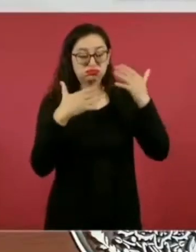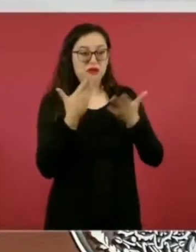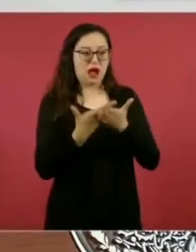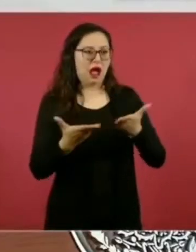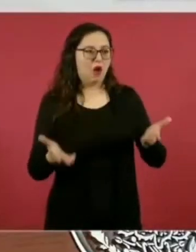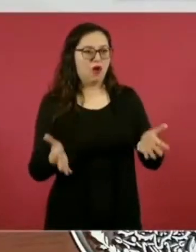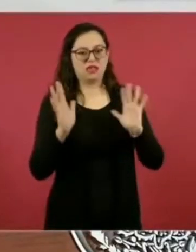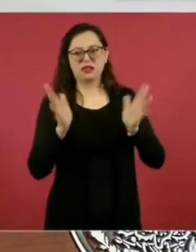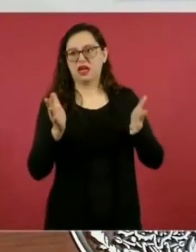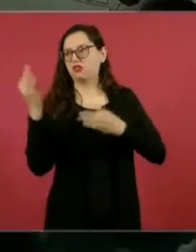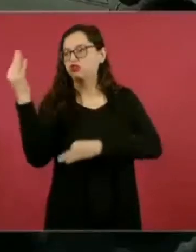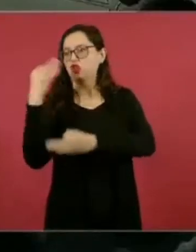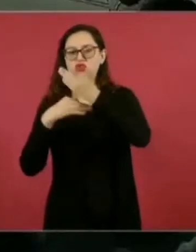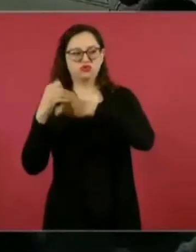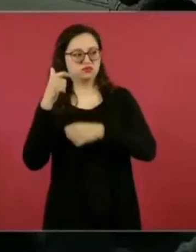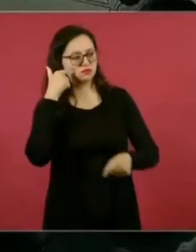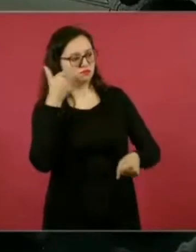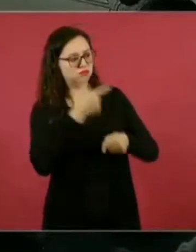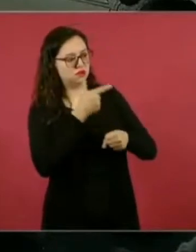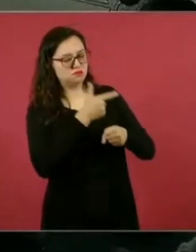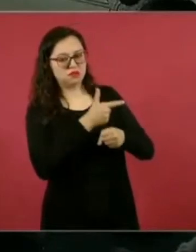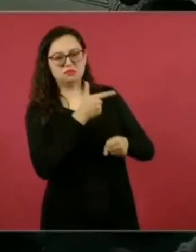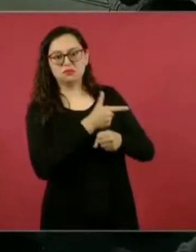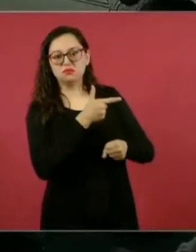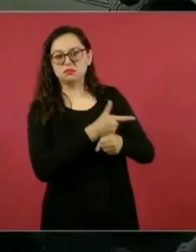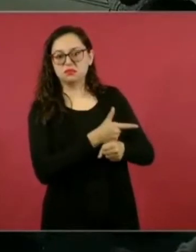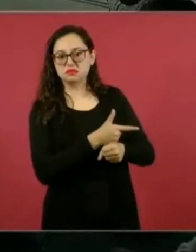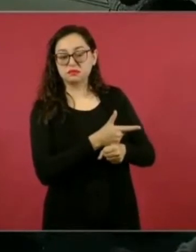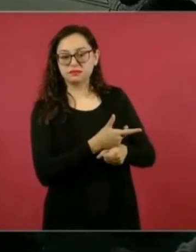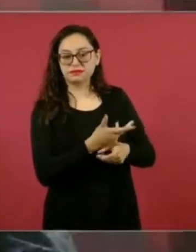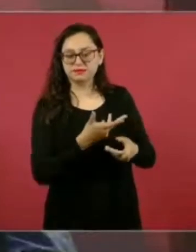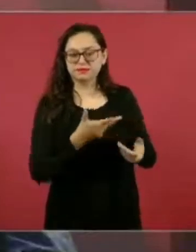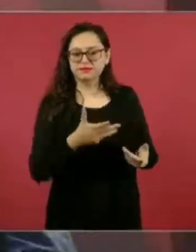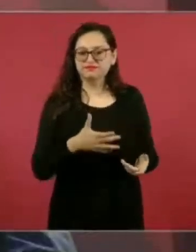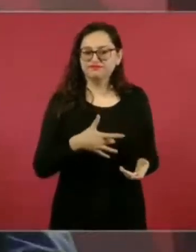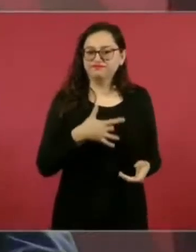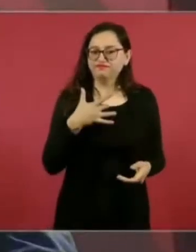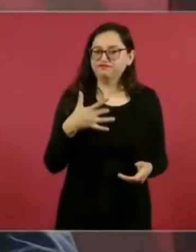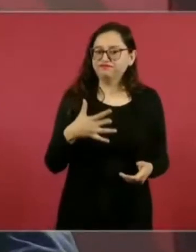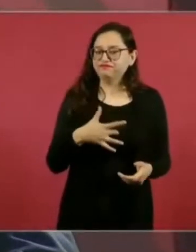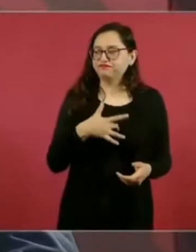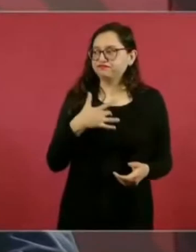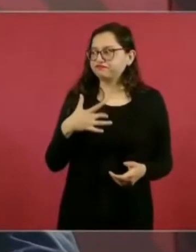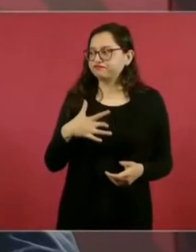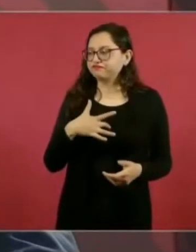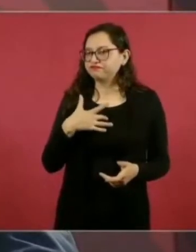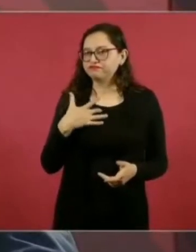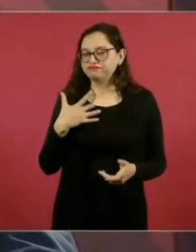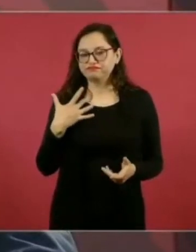dominio público. Entonces necesitábamos